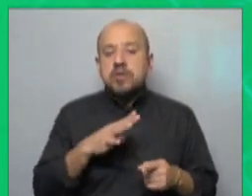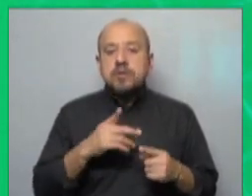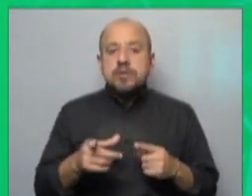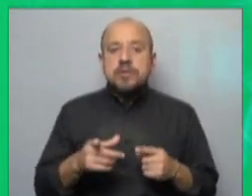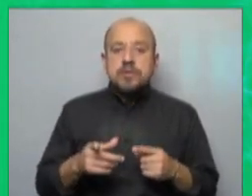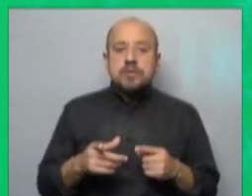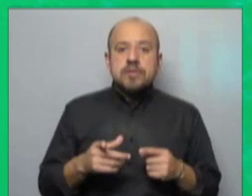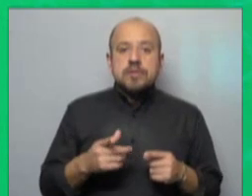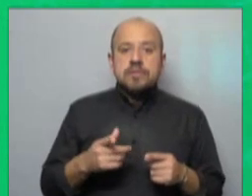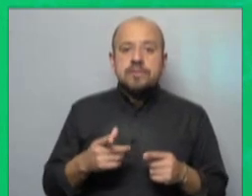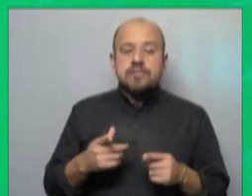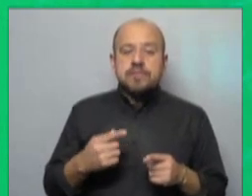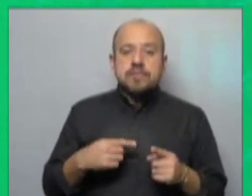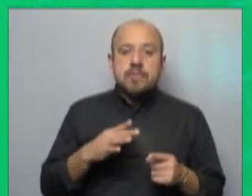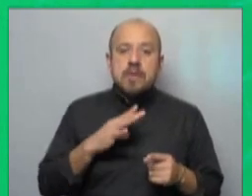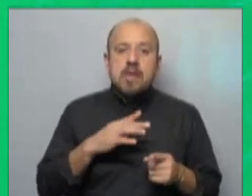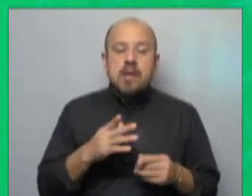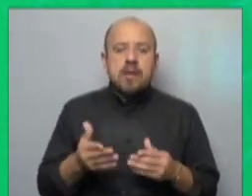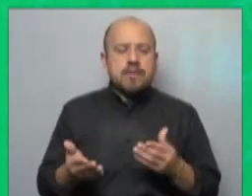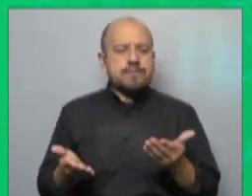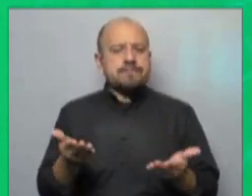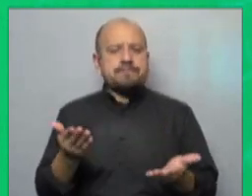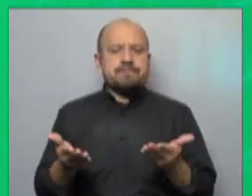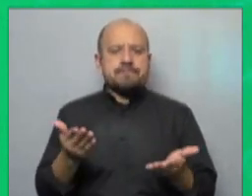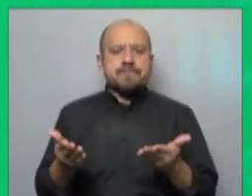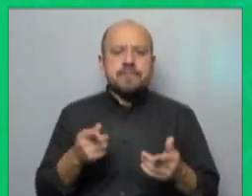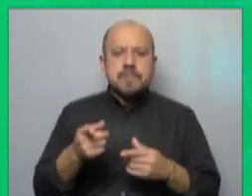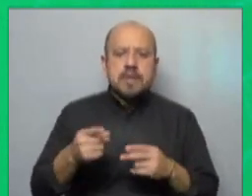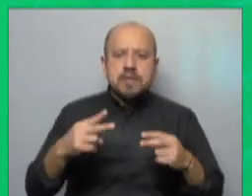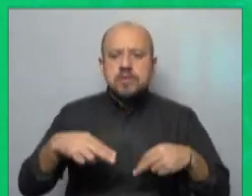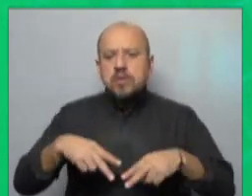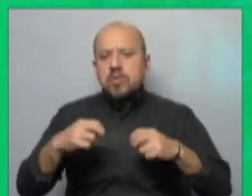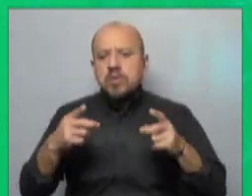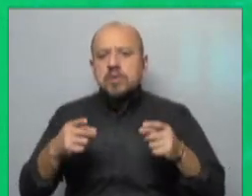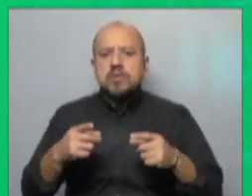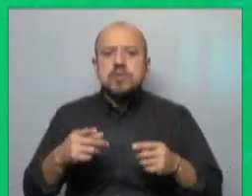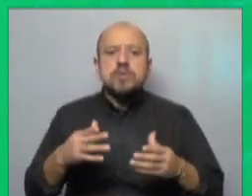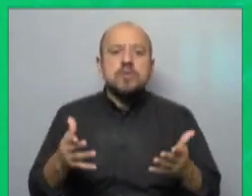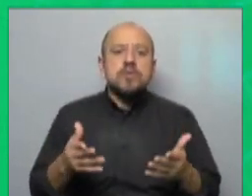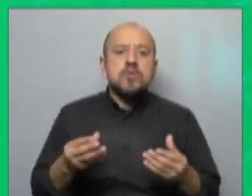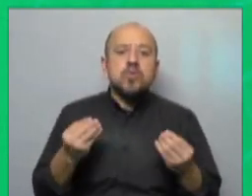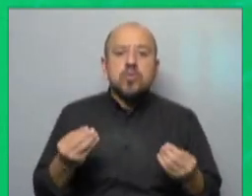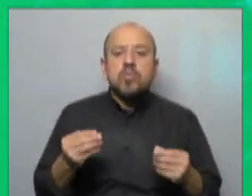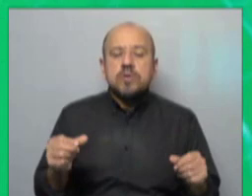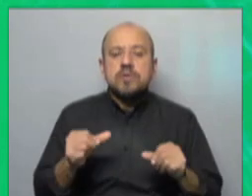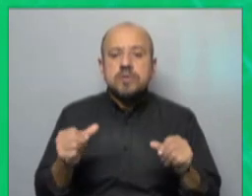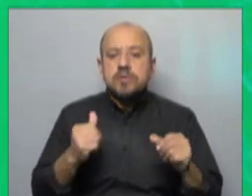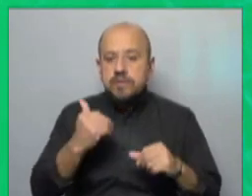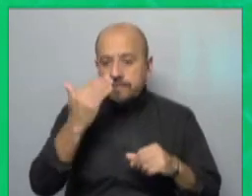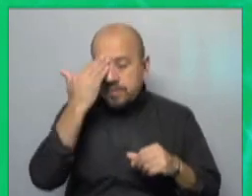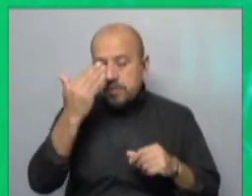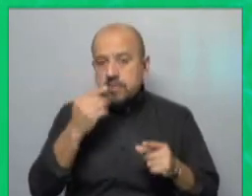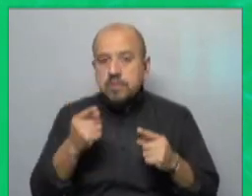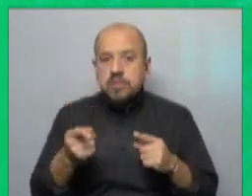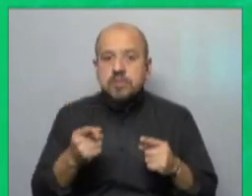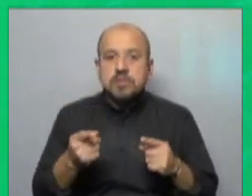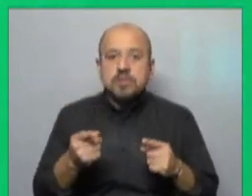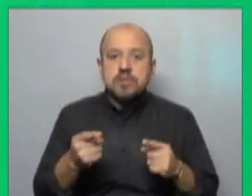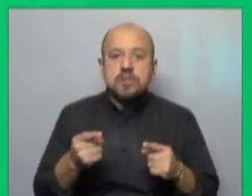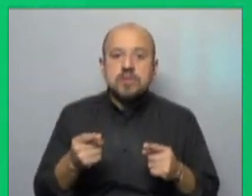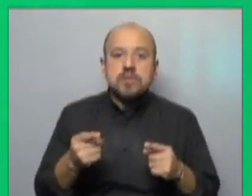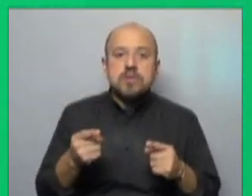es que tiene una oscilación en esa búsqueda del lugar donde situarse el frente amplio como oposición